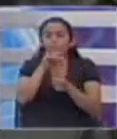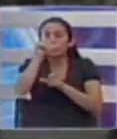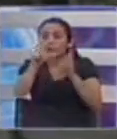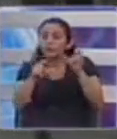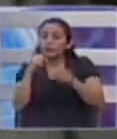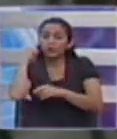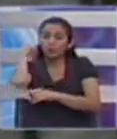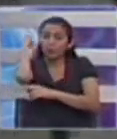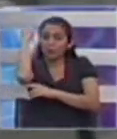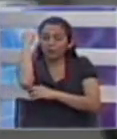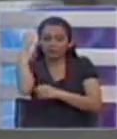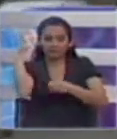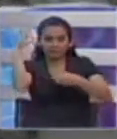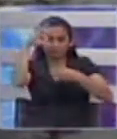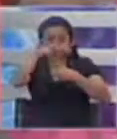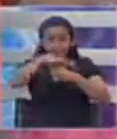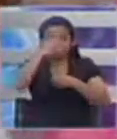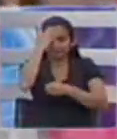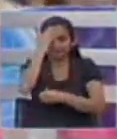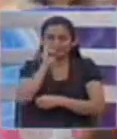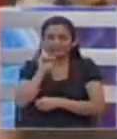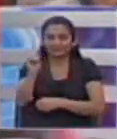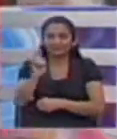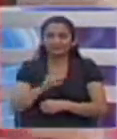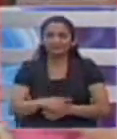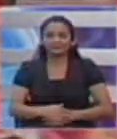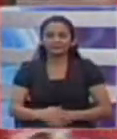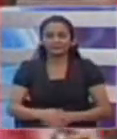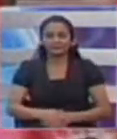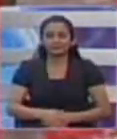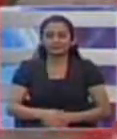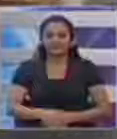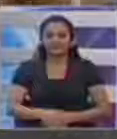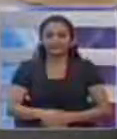los ecuatorianos a través de las urnas. En Cuenca, Leonardo Sánchez, Telerama Noticias.